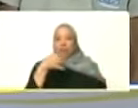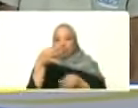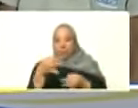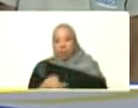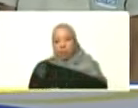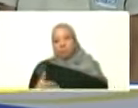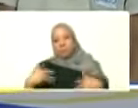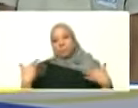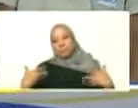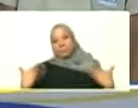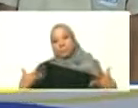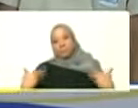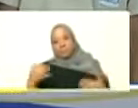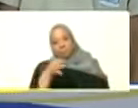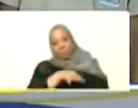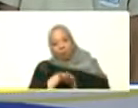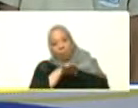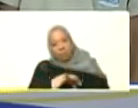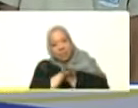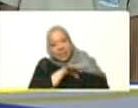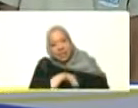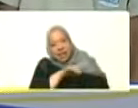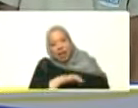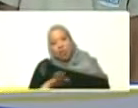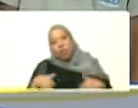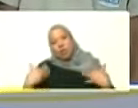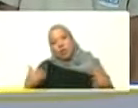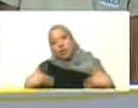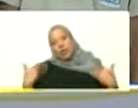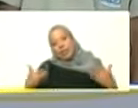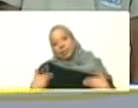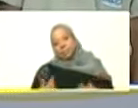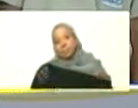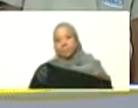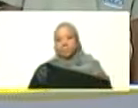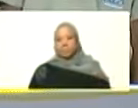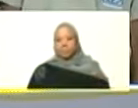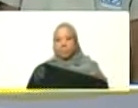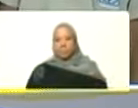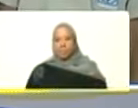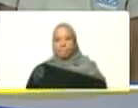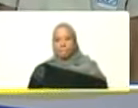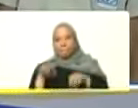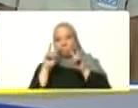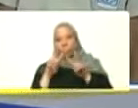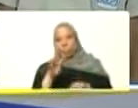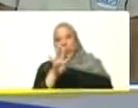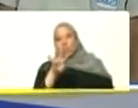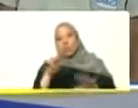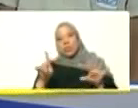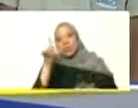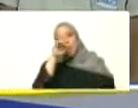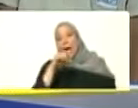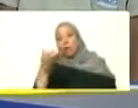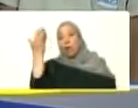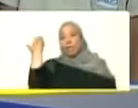me siento muy contento en verte, Omar, y al verte a ti me veo hace 46